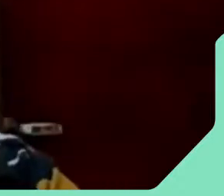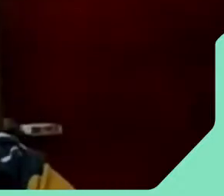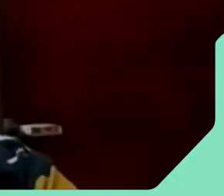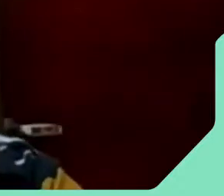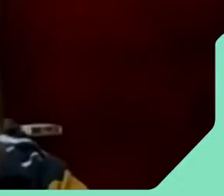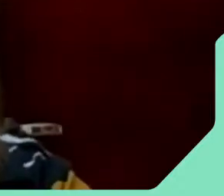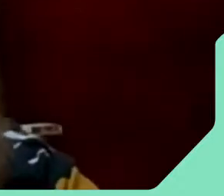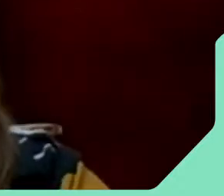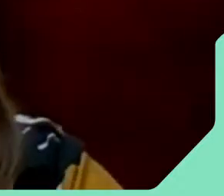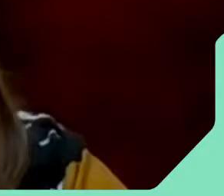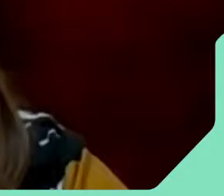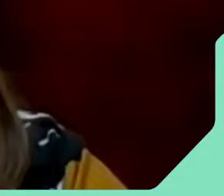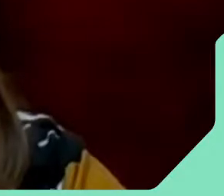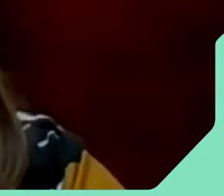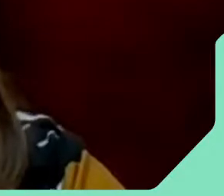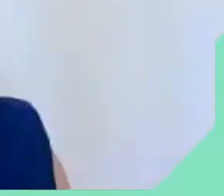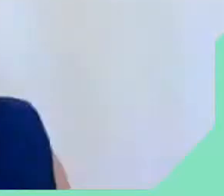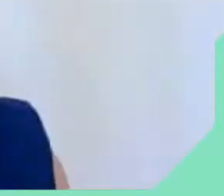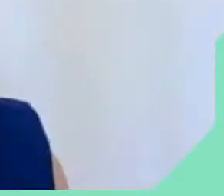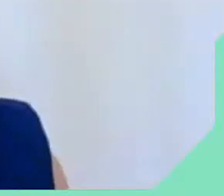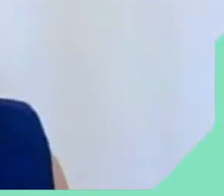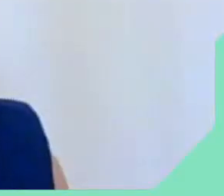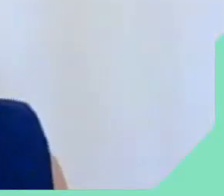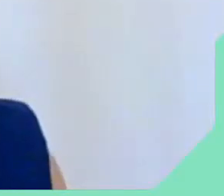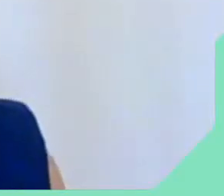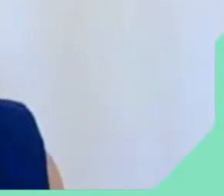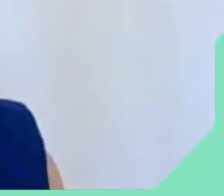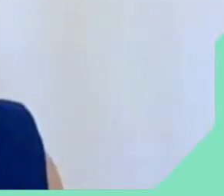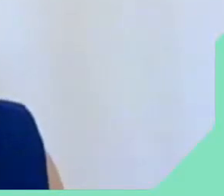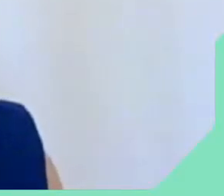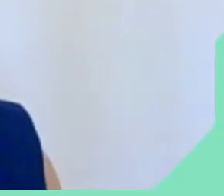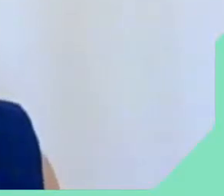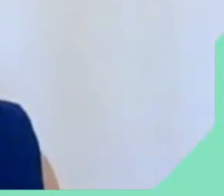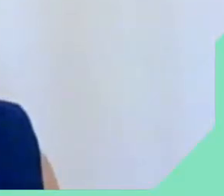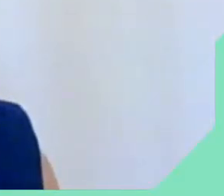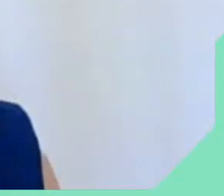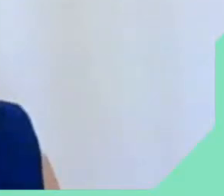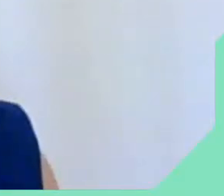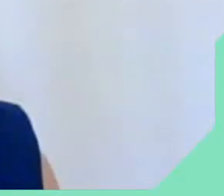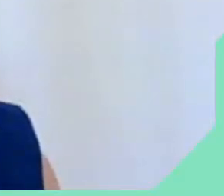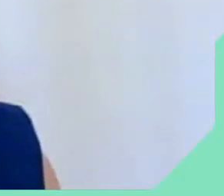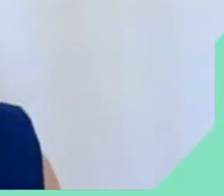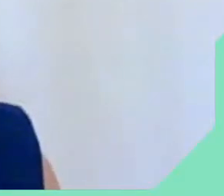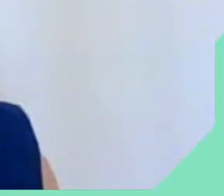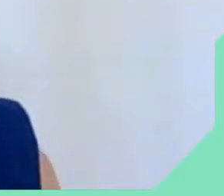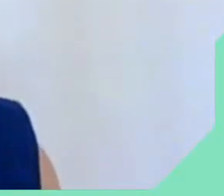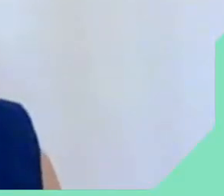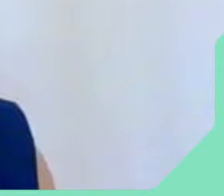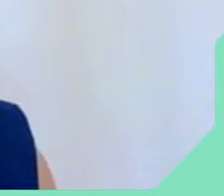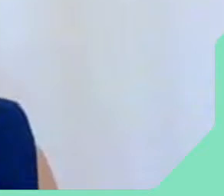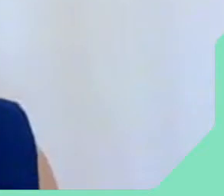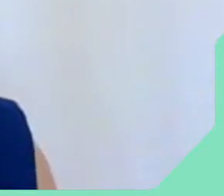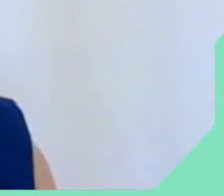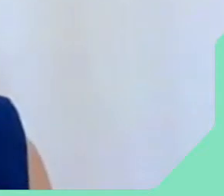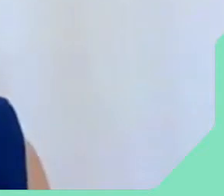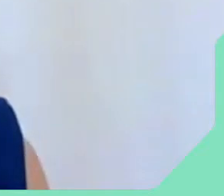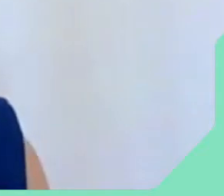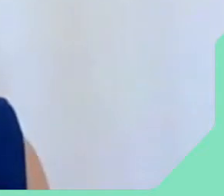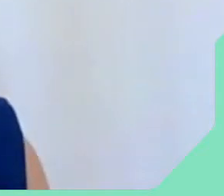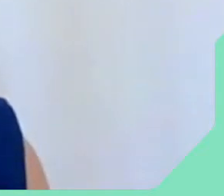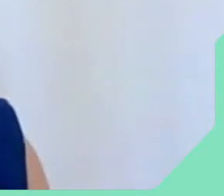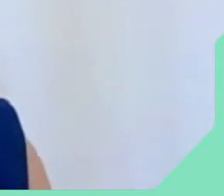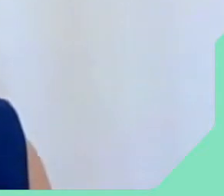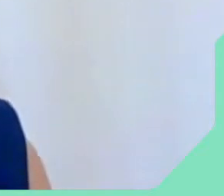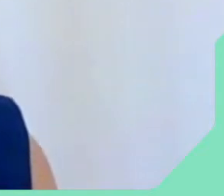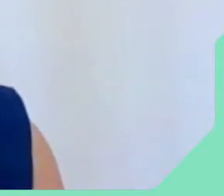gracias. Muchas gracias, profesora. Vamos a dar entonces, ahora sí, inicio